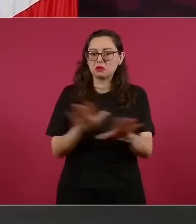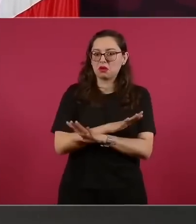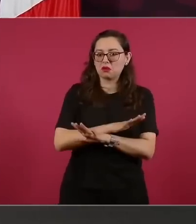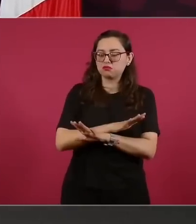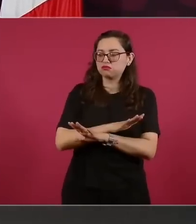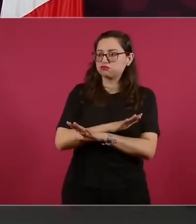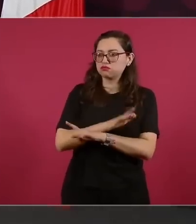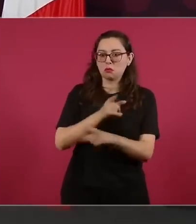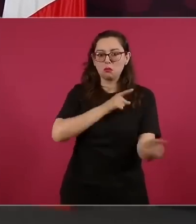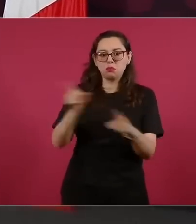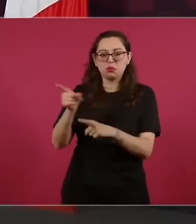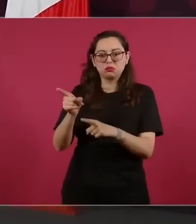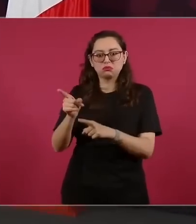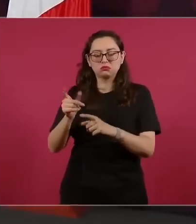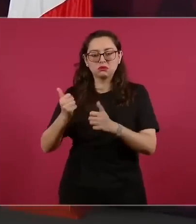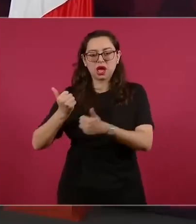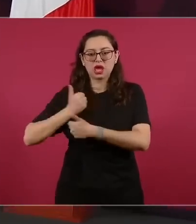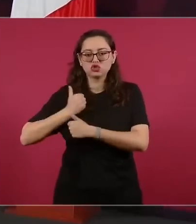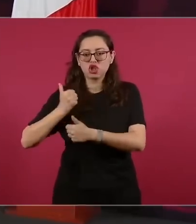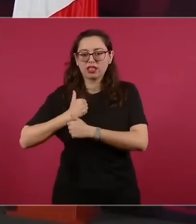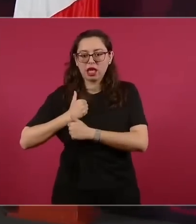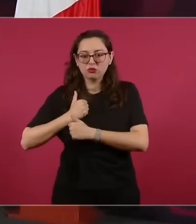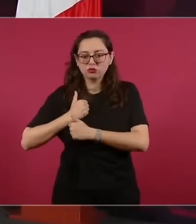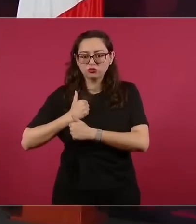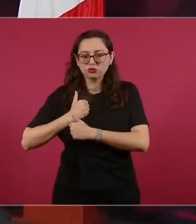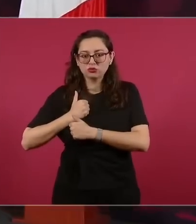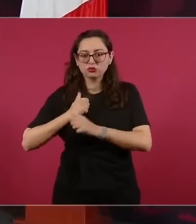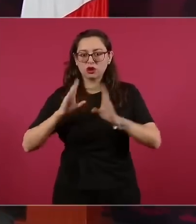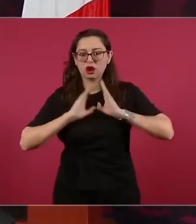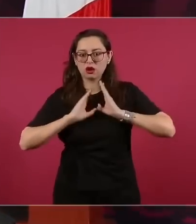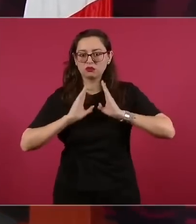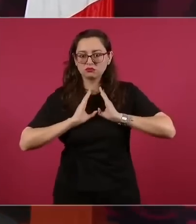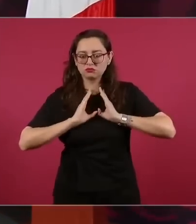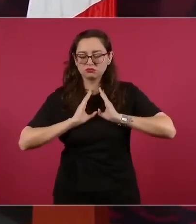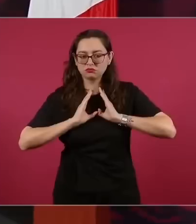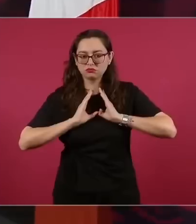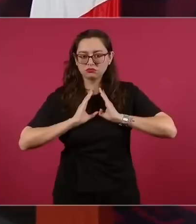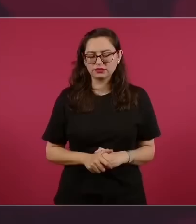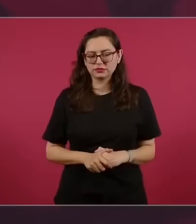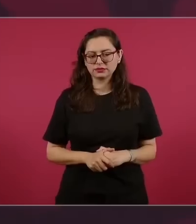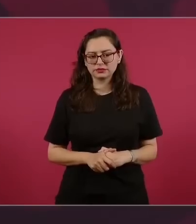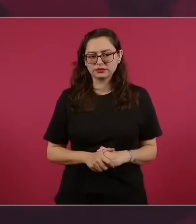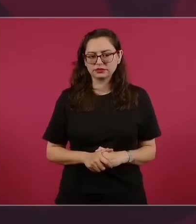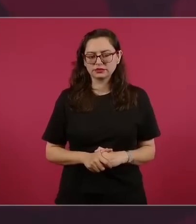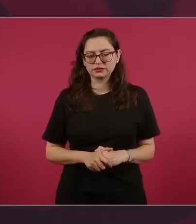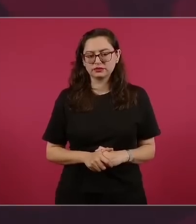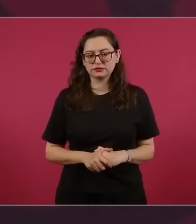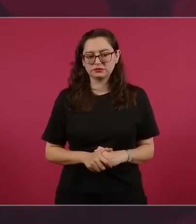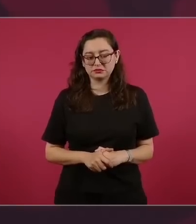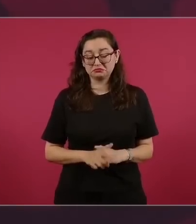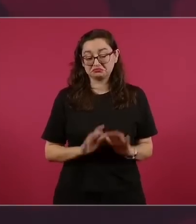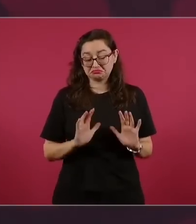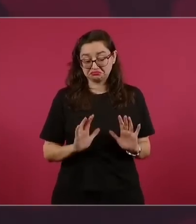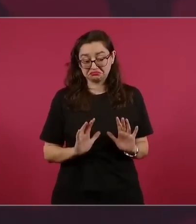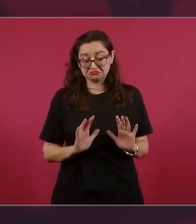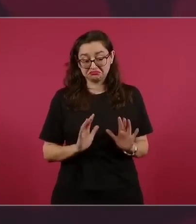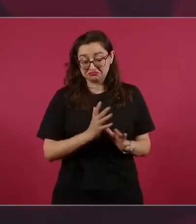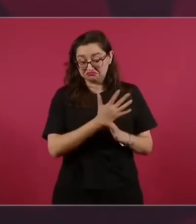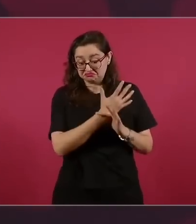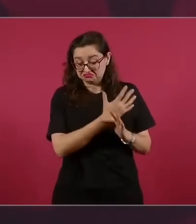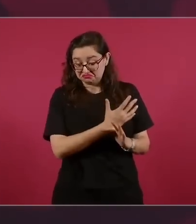es precisamente la señora Anabel, y sostiene su